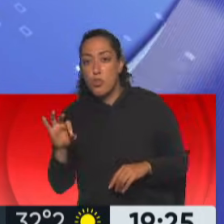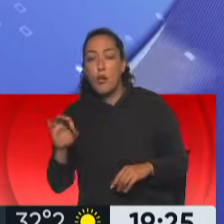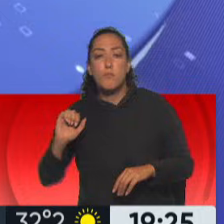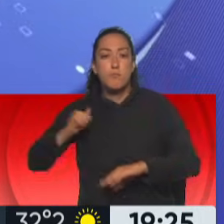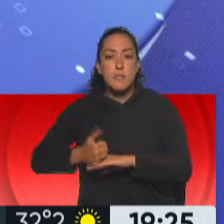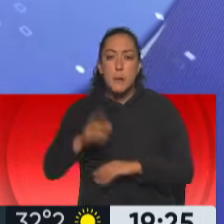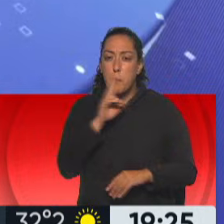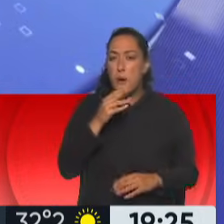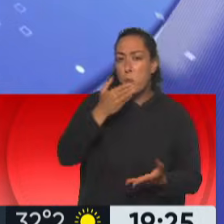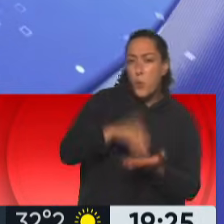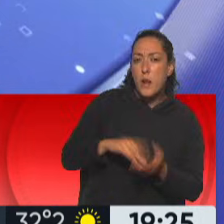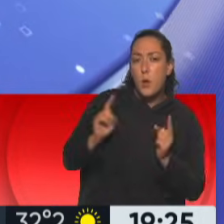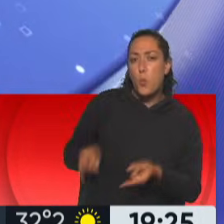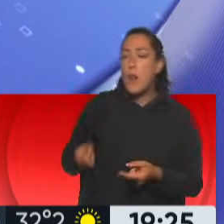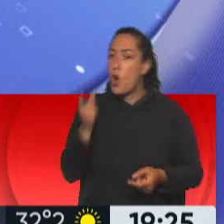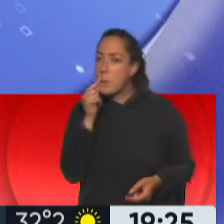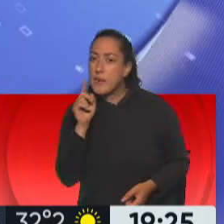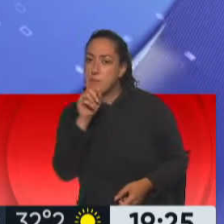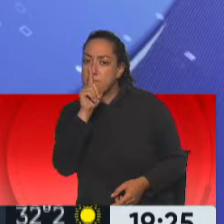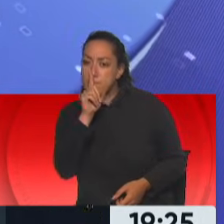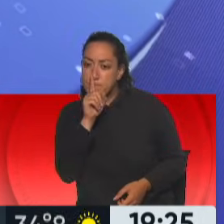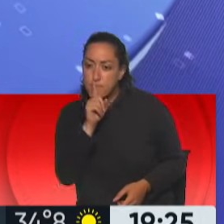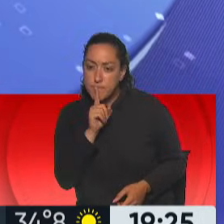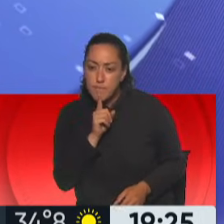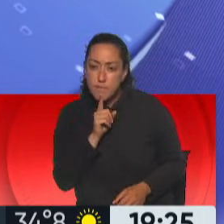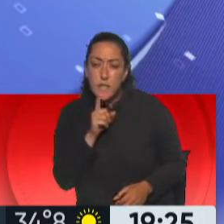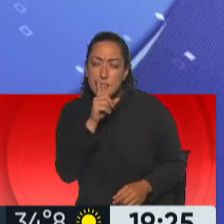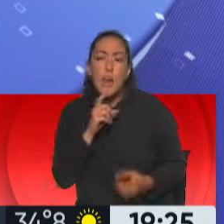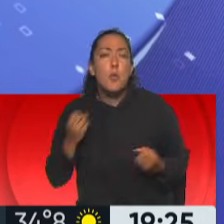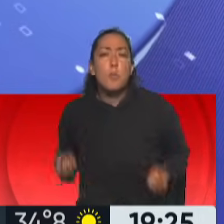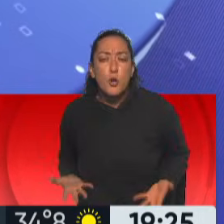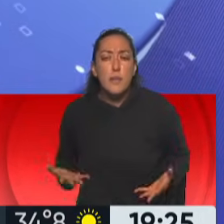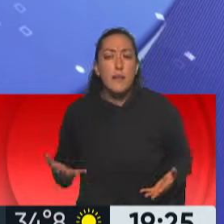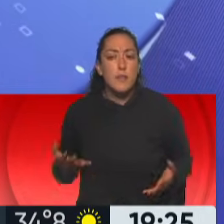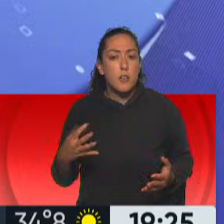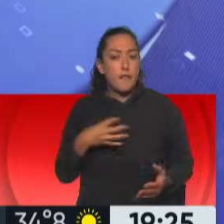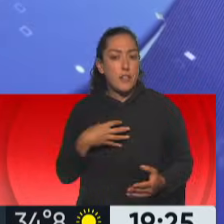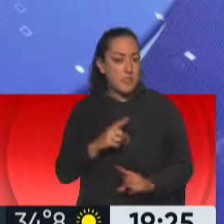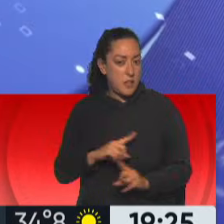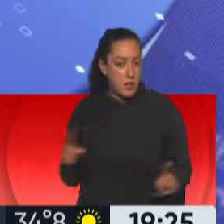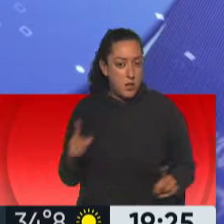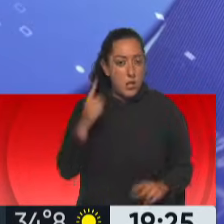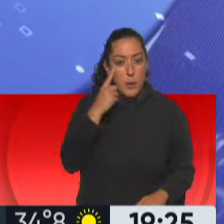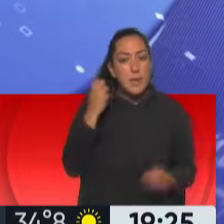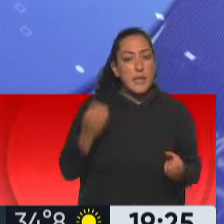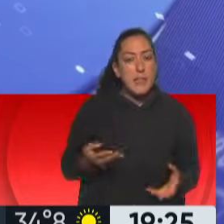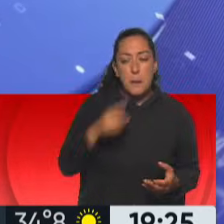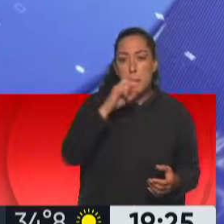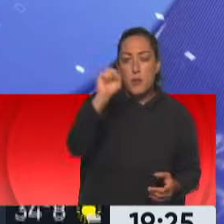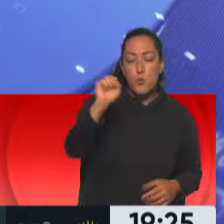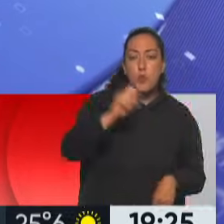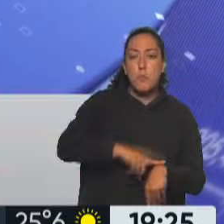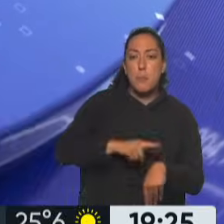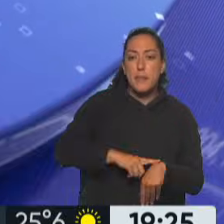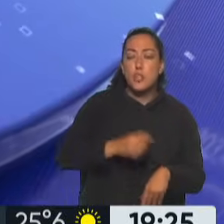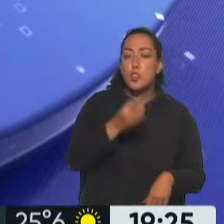demás, bastante callado está callado, pero vaya a saber por qué está callado. Bueno, no hay que confiarse. Vamos a ver lo que decía Maduro, concretamente cuando comparecía,